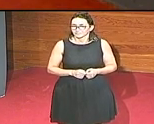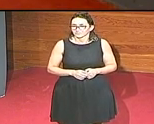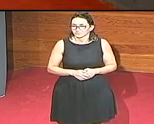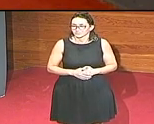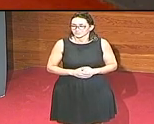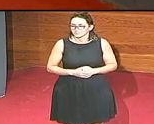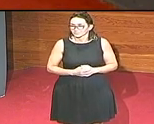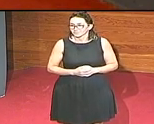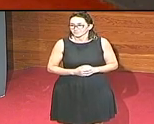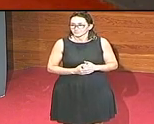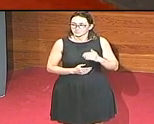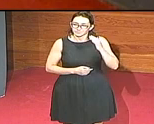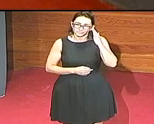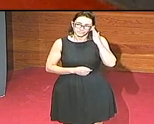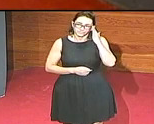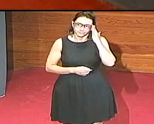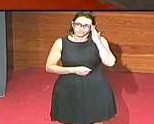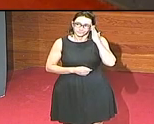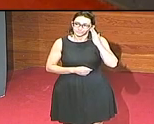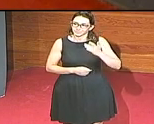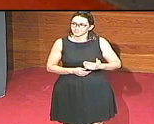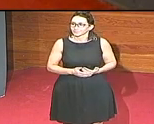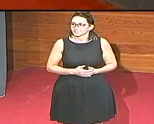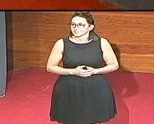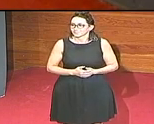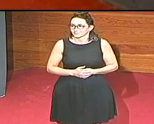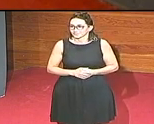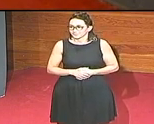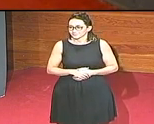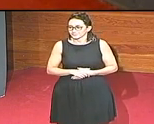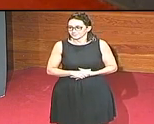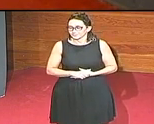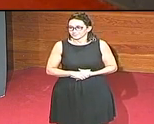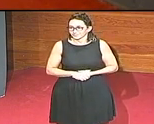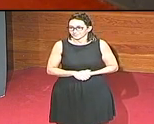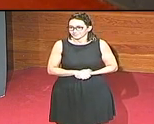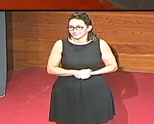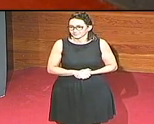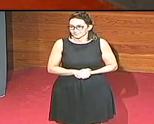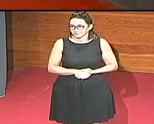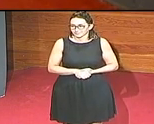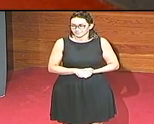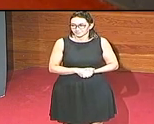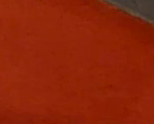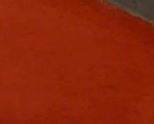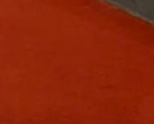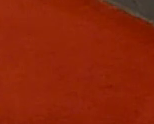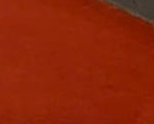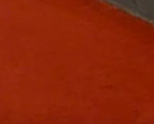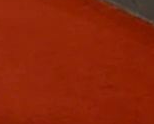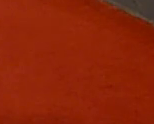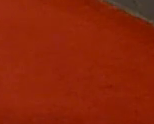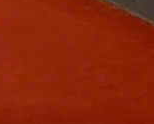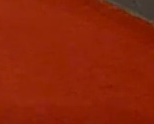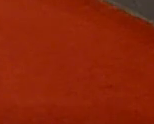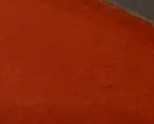diego la casa está lista de verdad y libertar a gallardón alguien se cierren edición y verás arratsaldean eta hurrengo